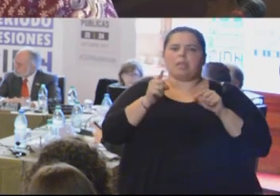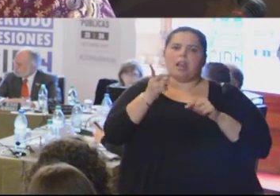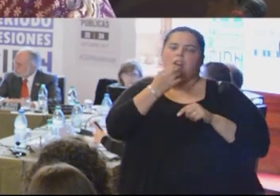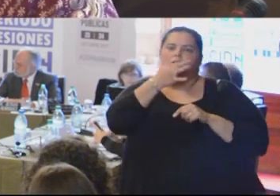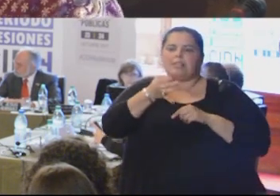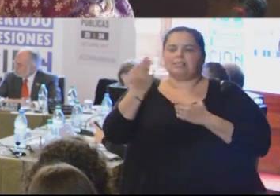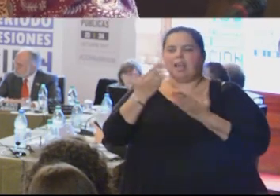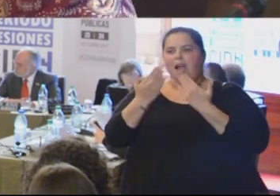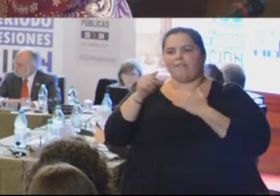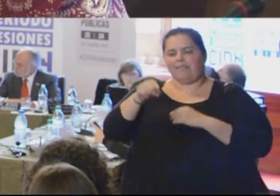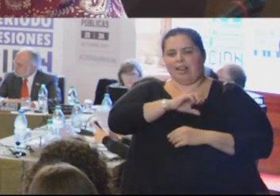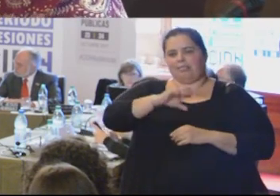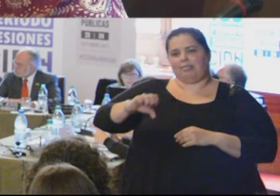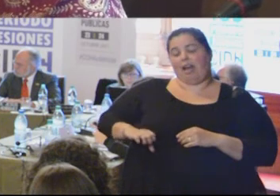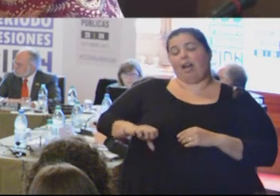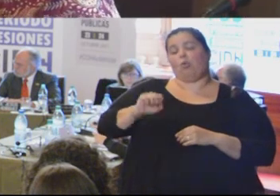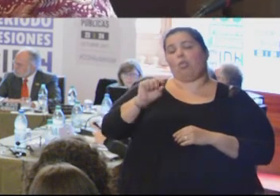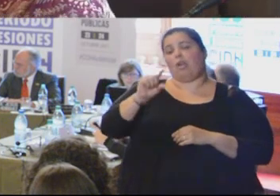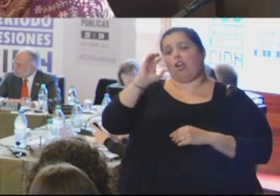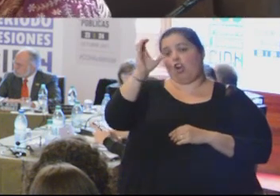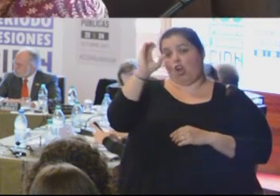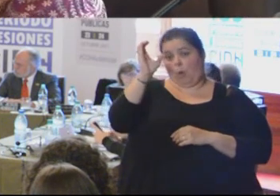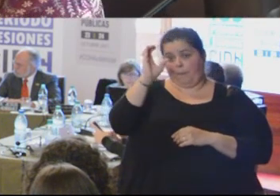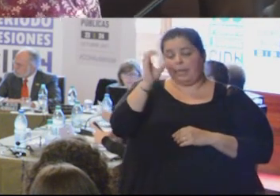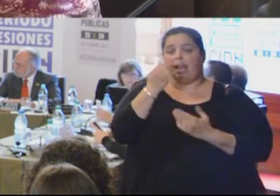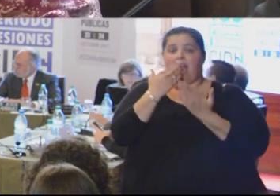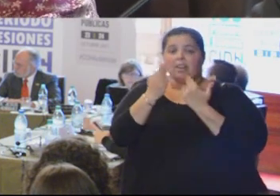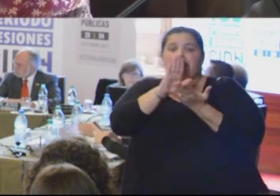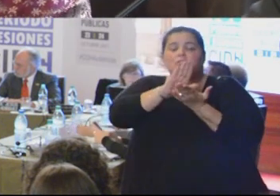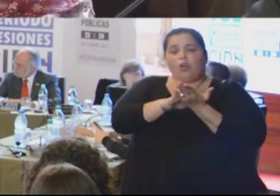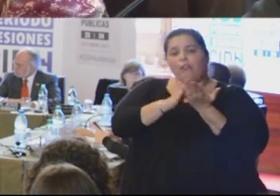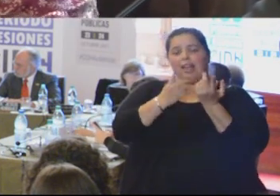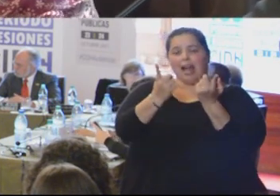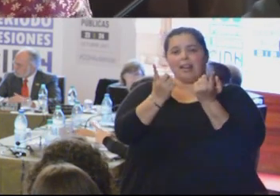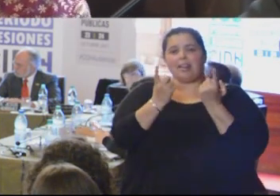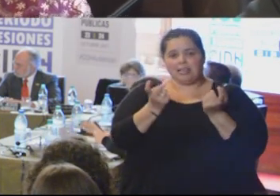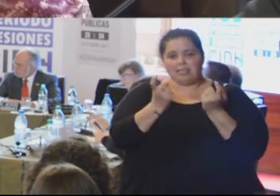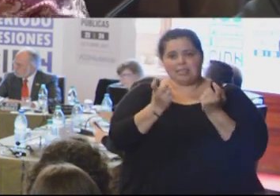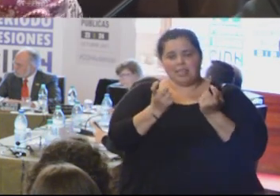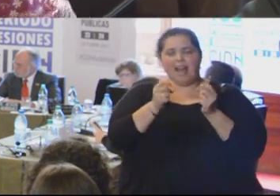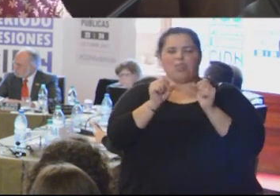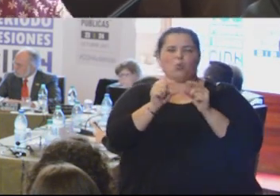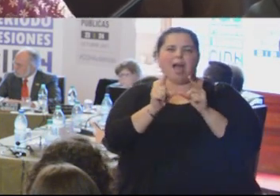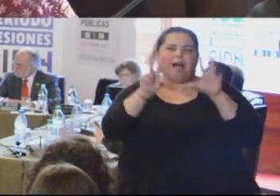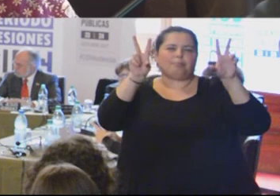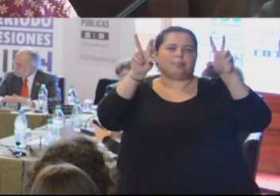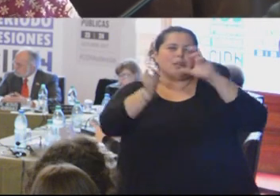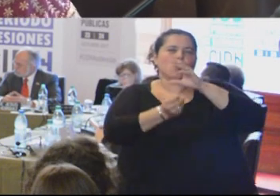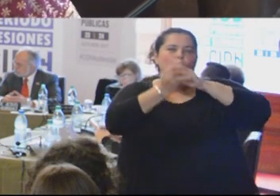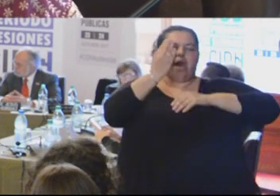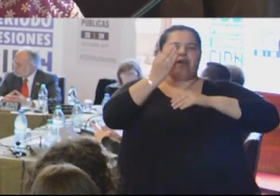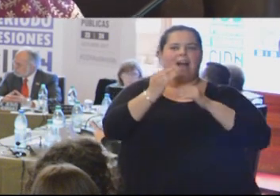con respecto a la necesidad de la nueva arquitectura que